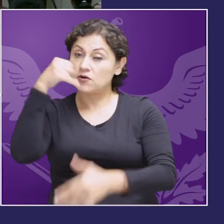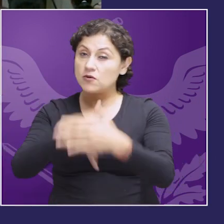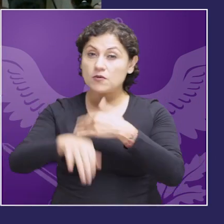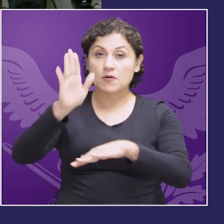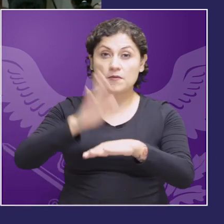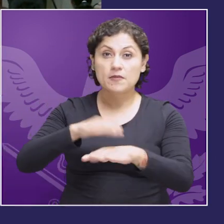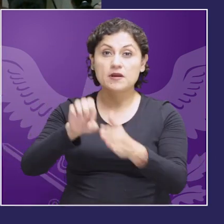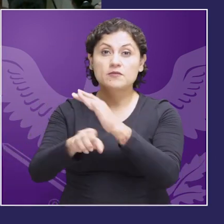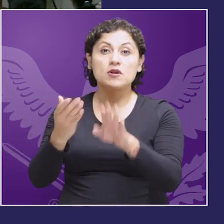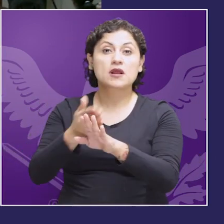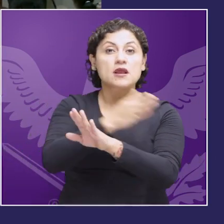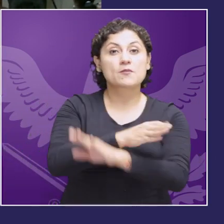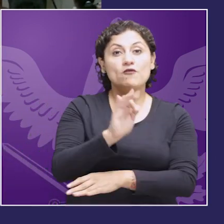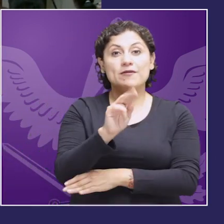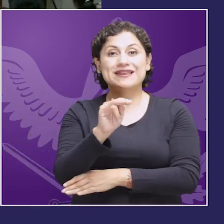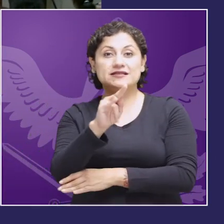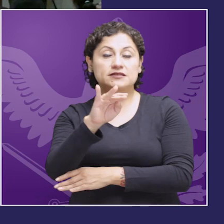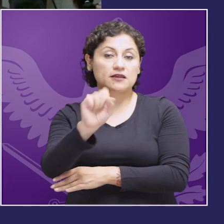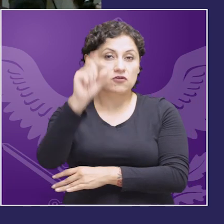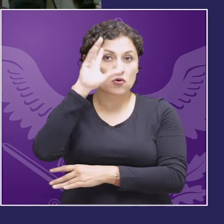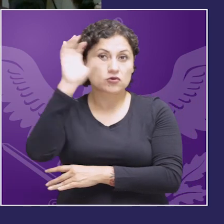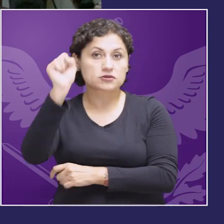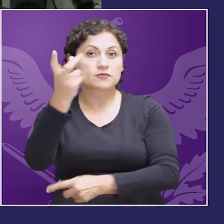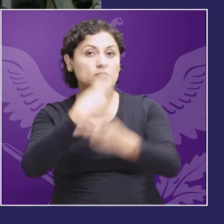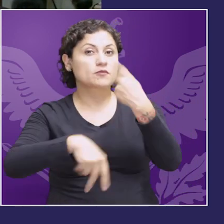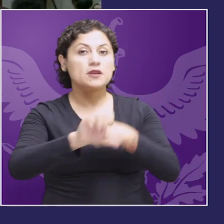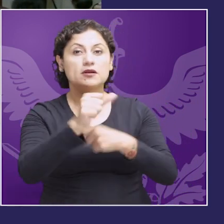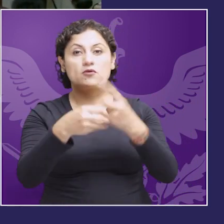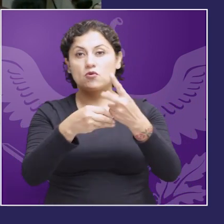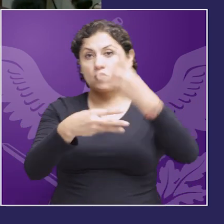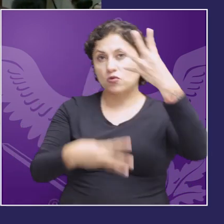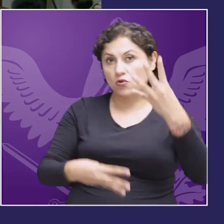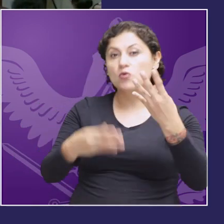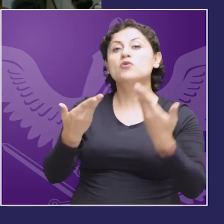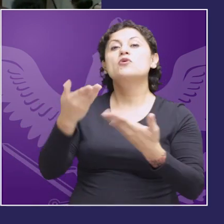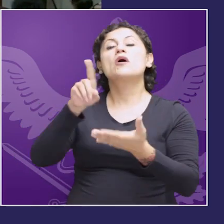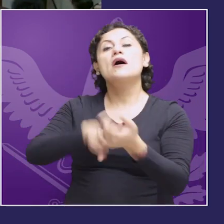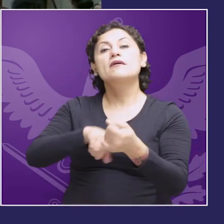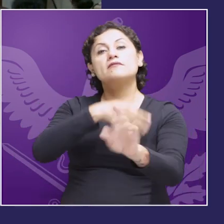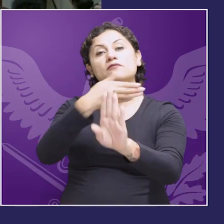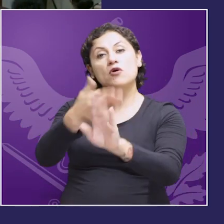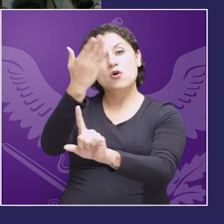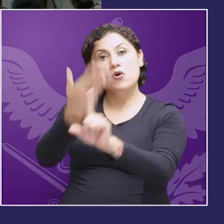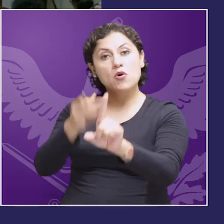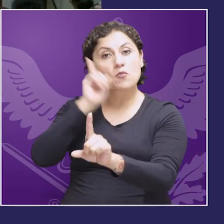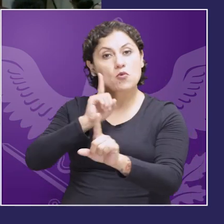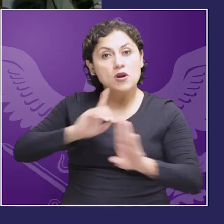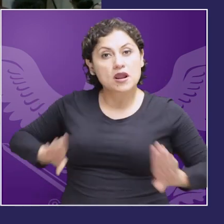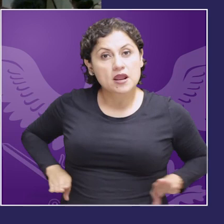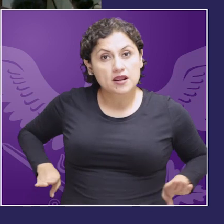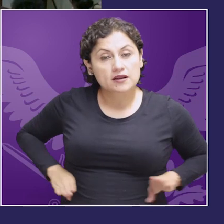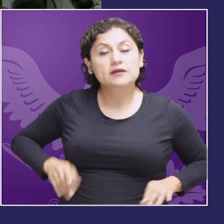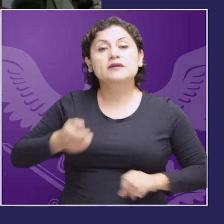seguir profundizando en la definición de feminicidio y en general la violencia de género. En el Perú, a partir de la definición penal